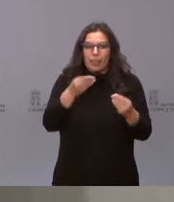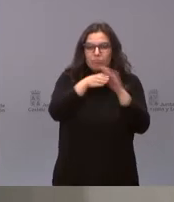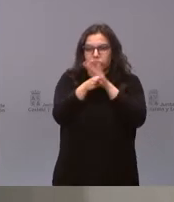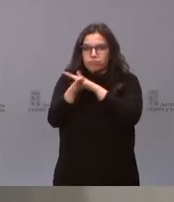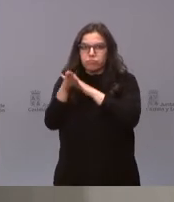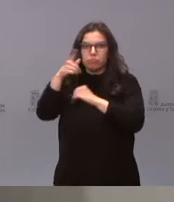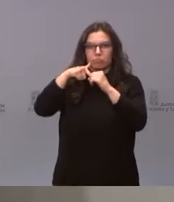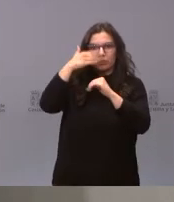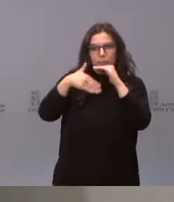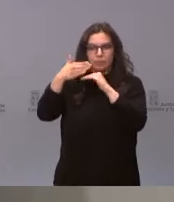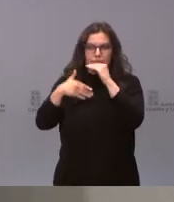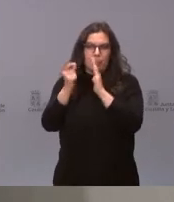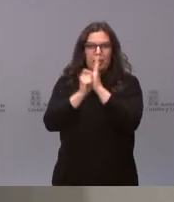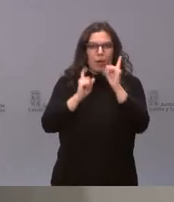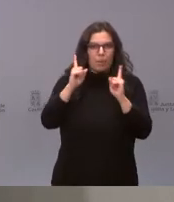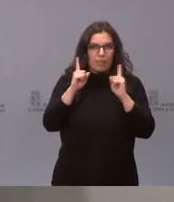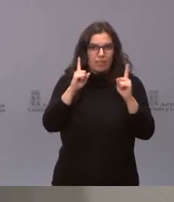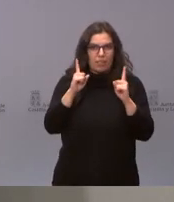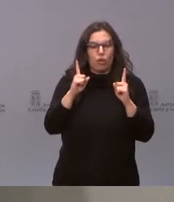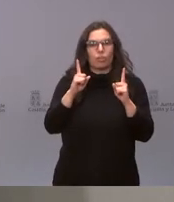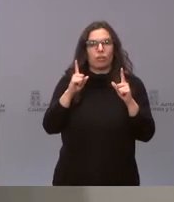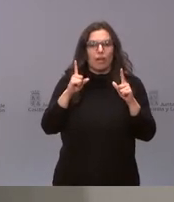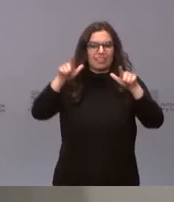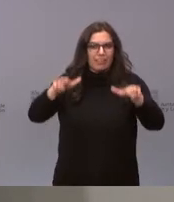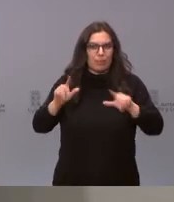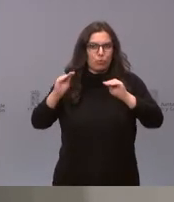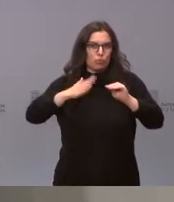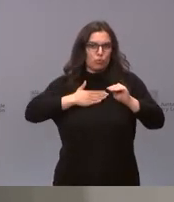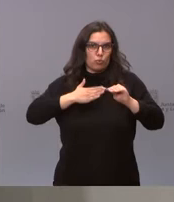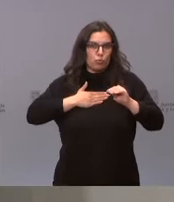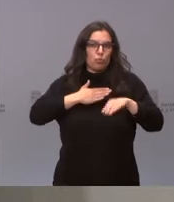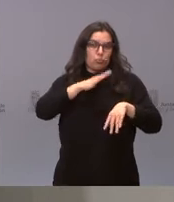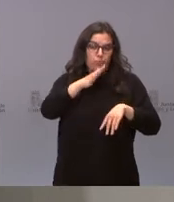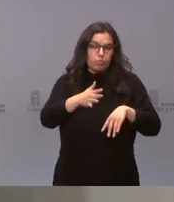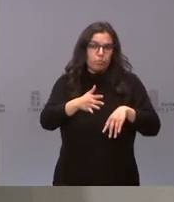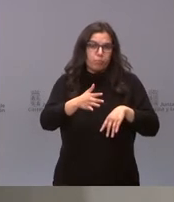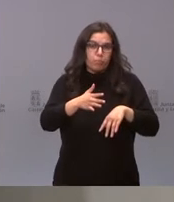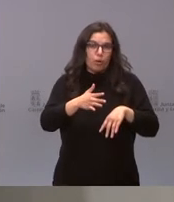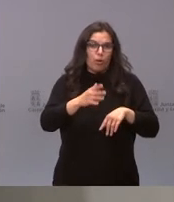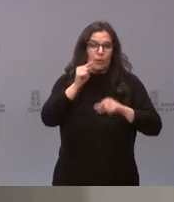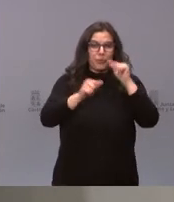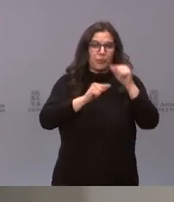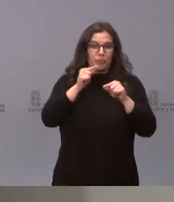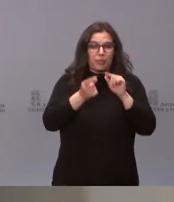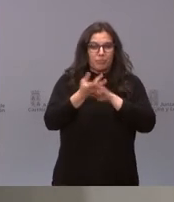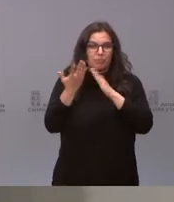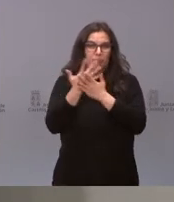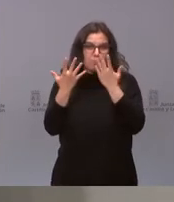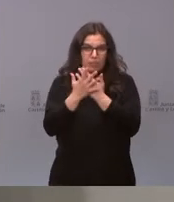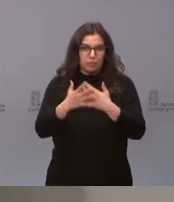medidas de prevención en sus establecimientos por la presencia de los denominados brotes mixtos